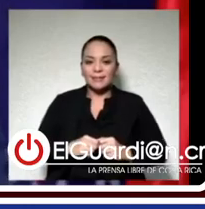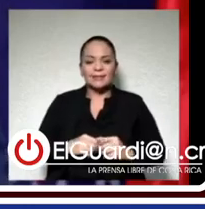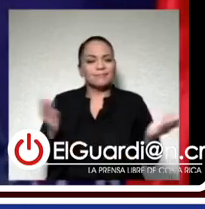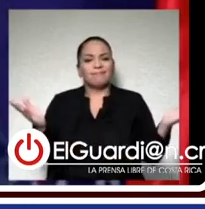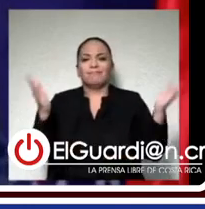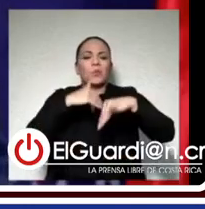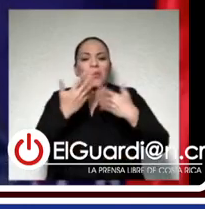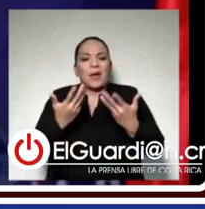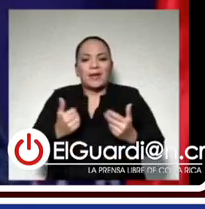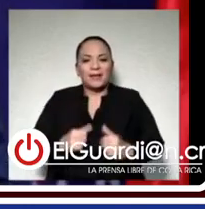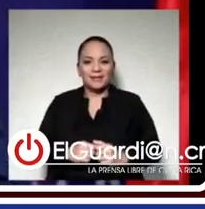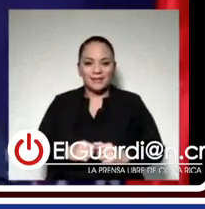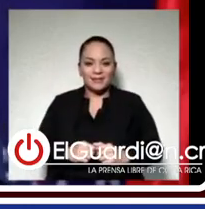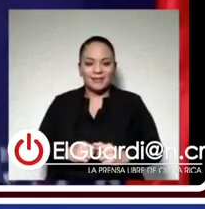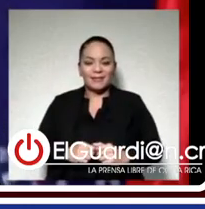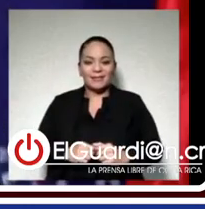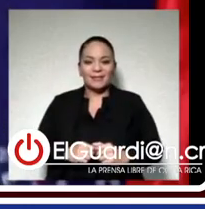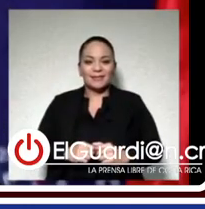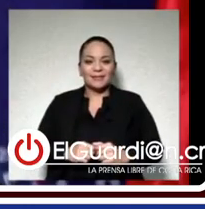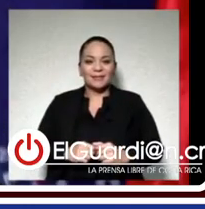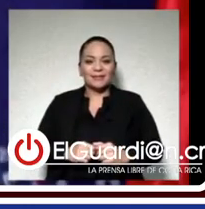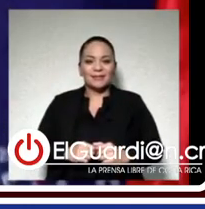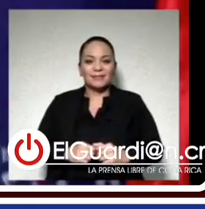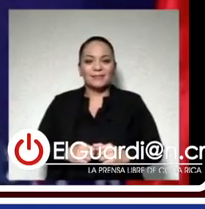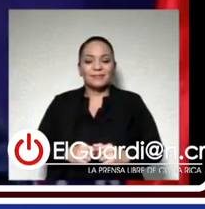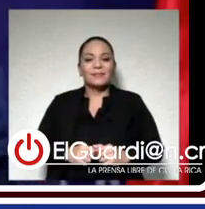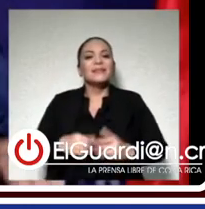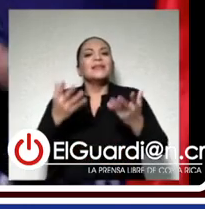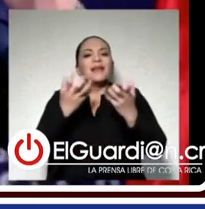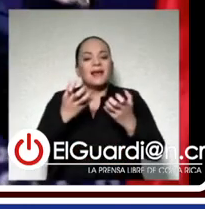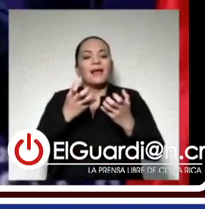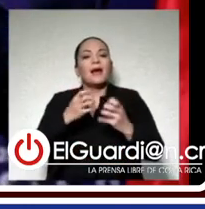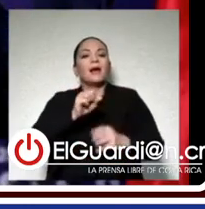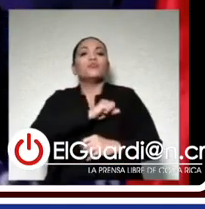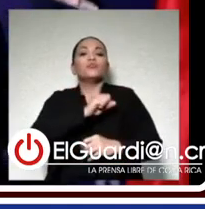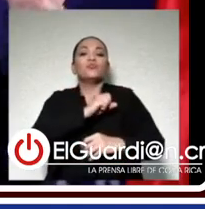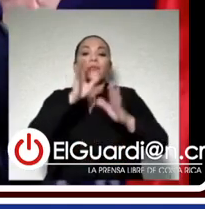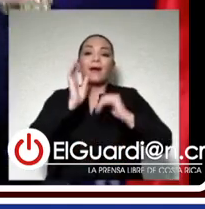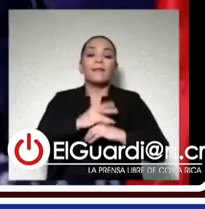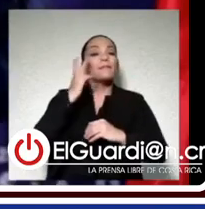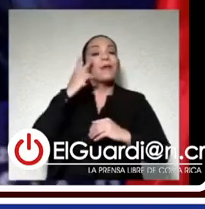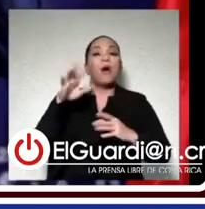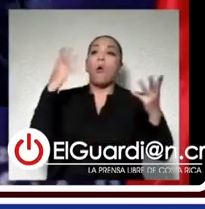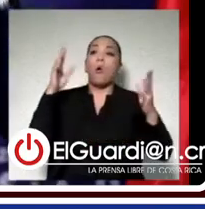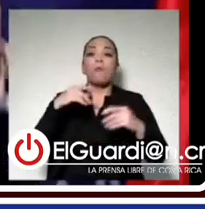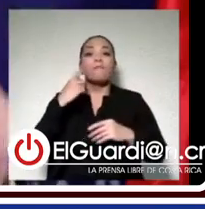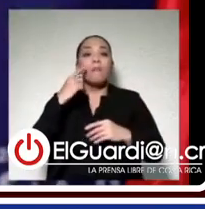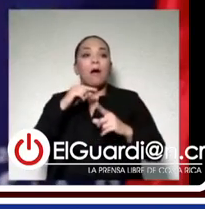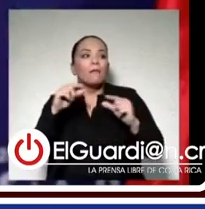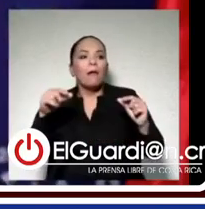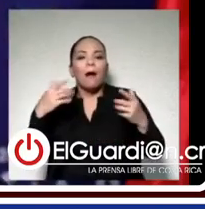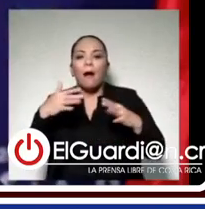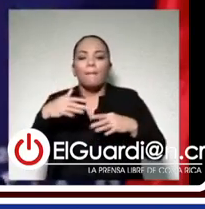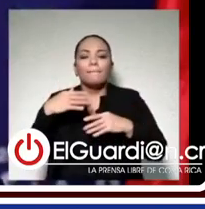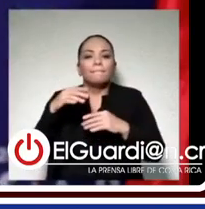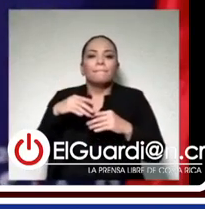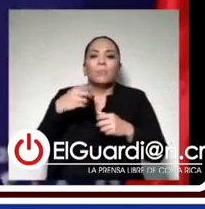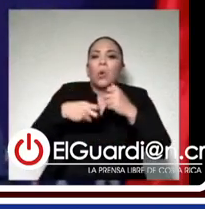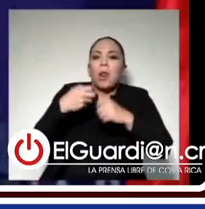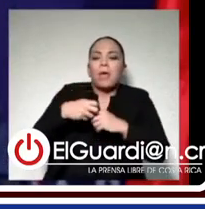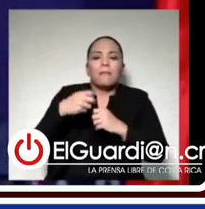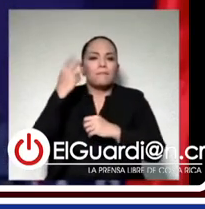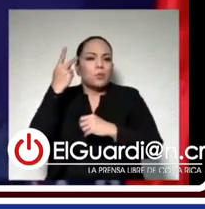la hay, a quien le quieren asustar que hay un escándalo político que se hace en la Asamblea Legislativa